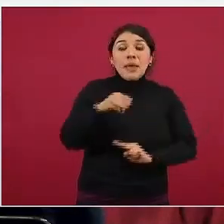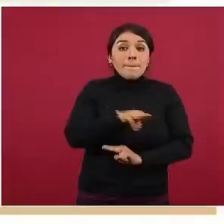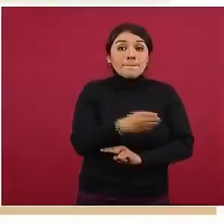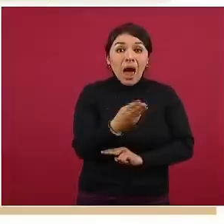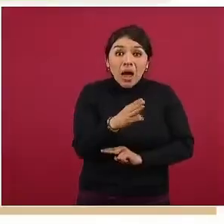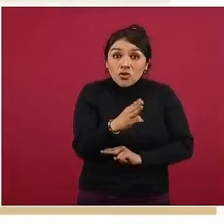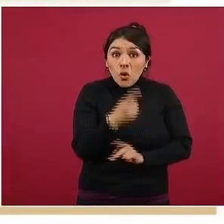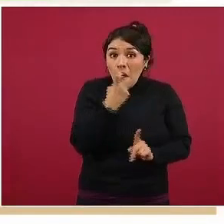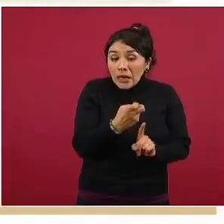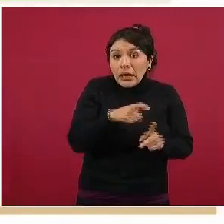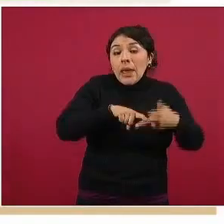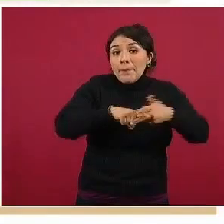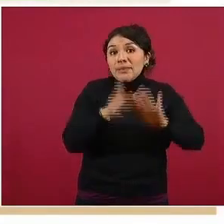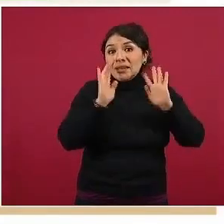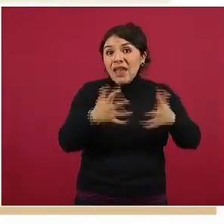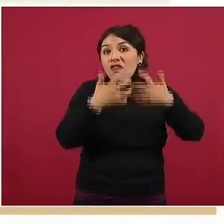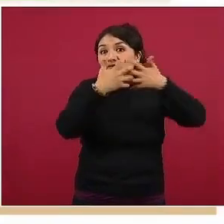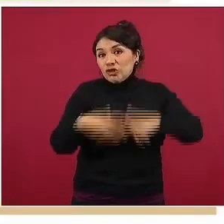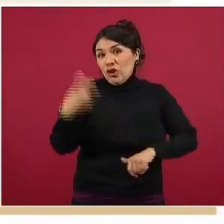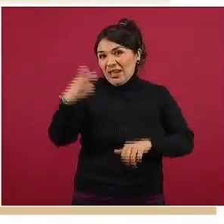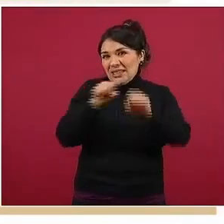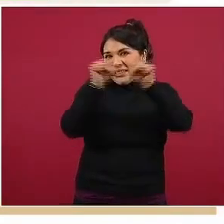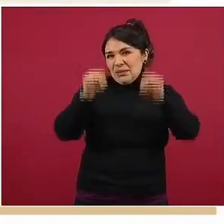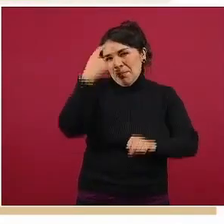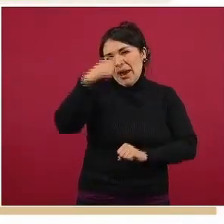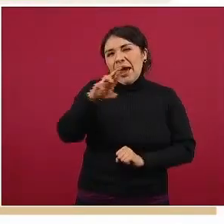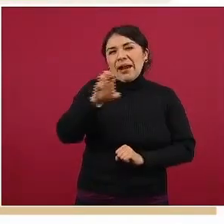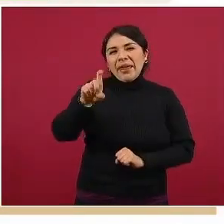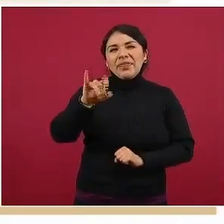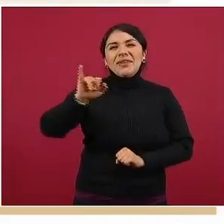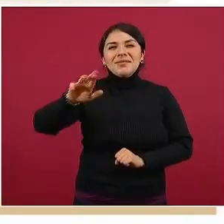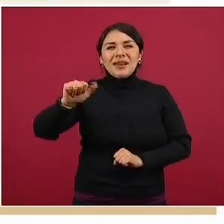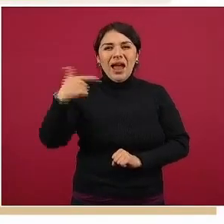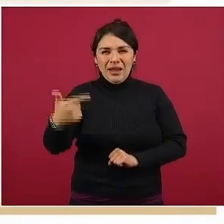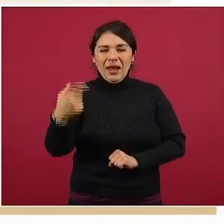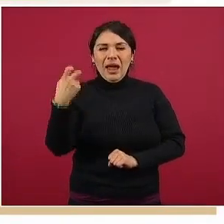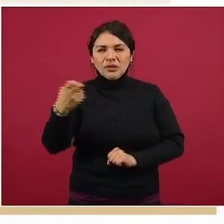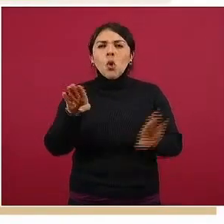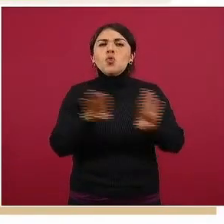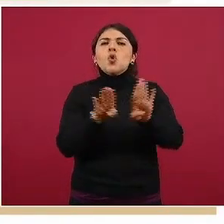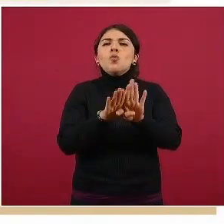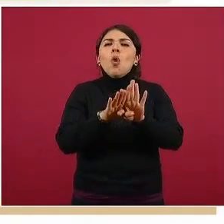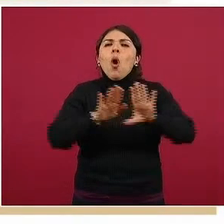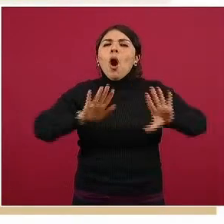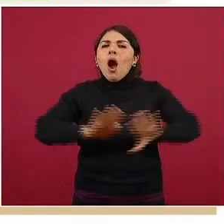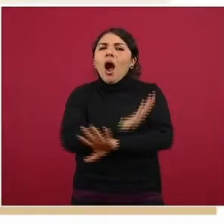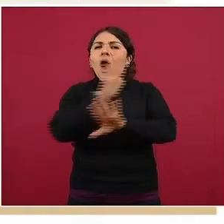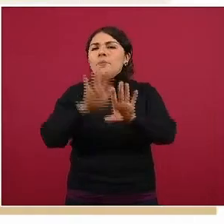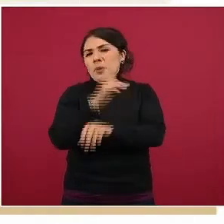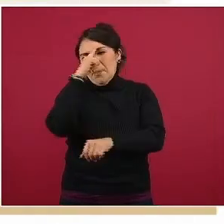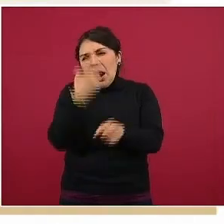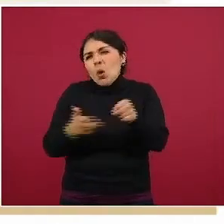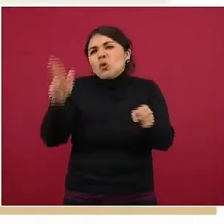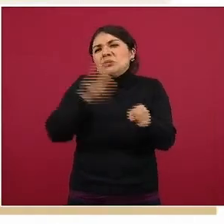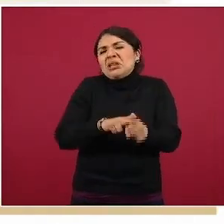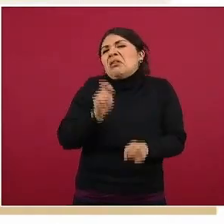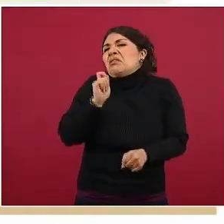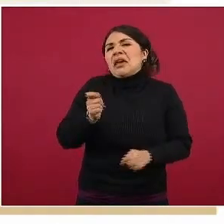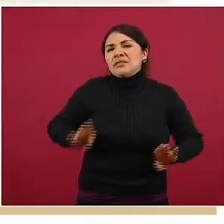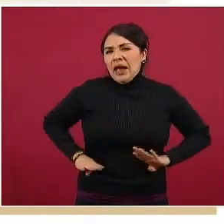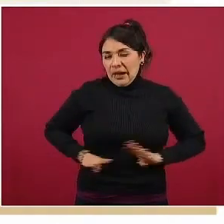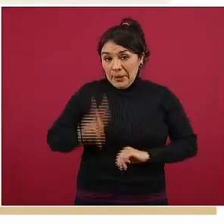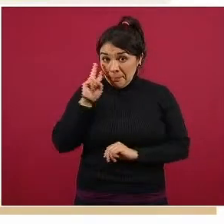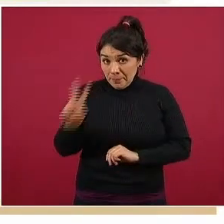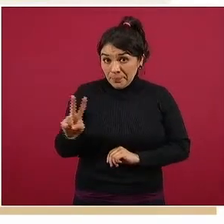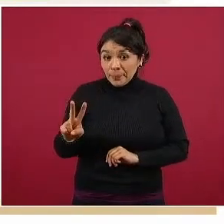cuando empezó a funcionar este sistema de la red IRAC, la evolución que ha tenido las hospitalizaciones, tanto